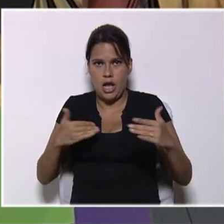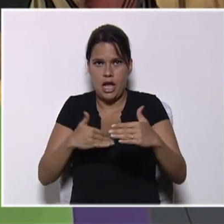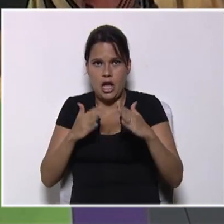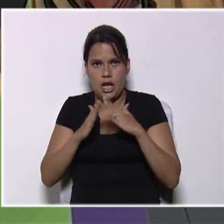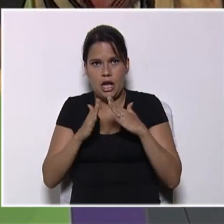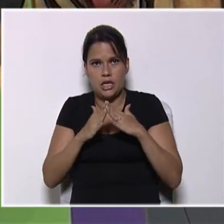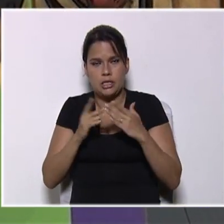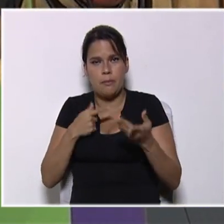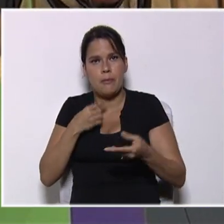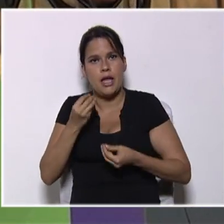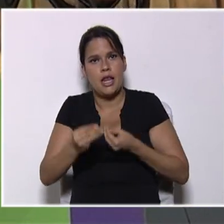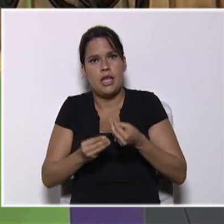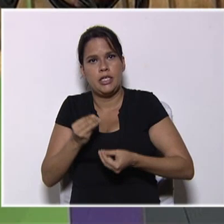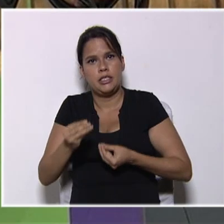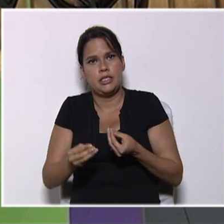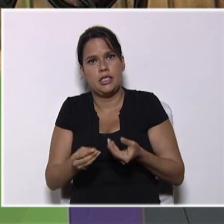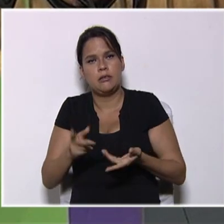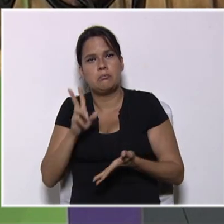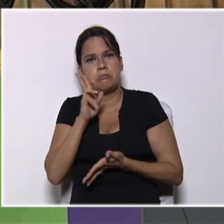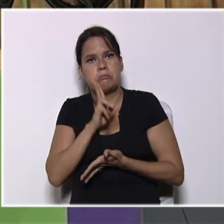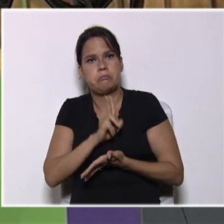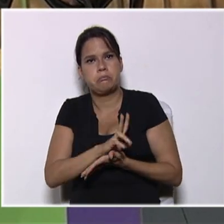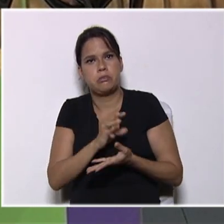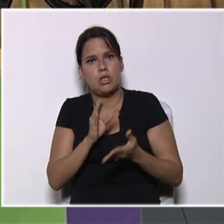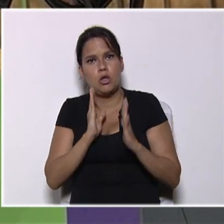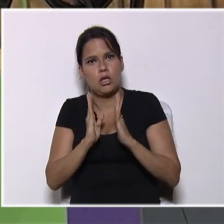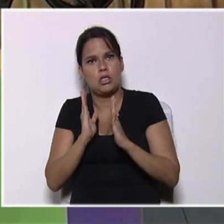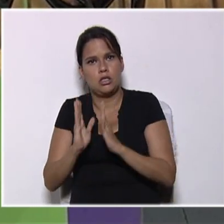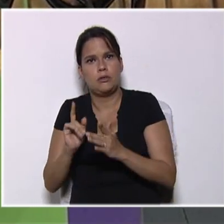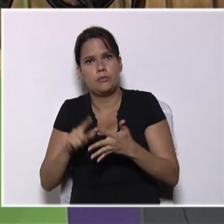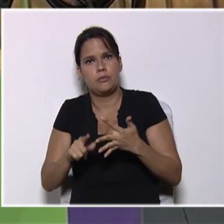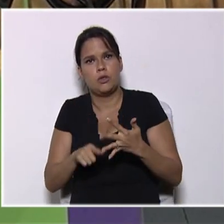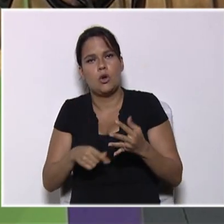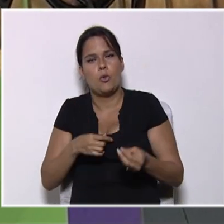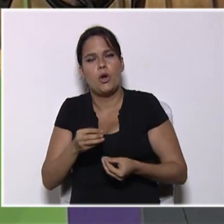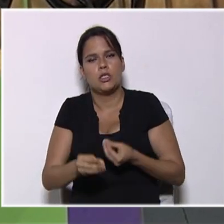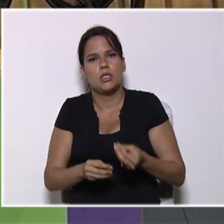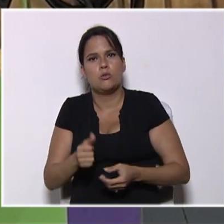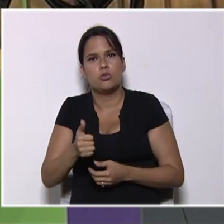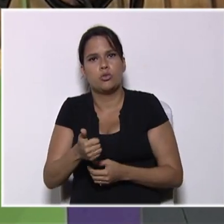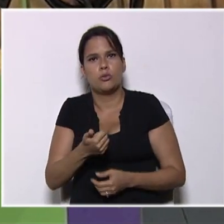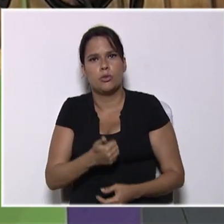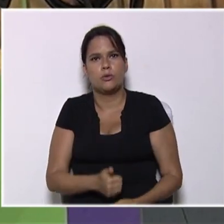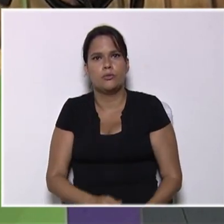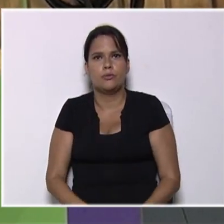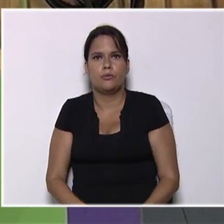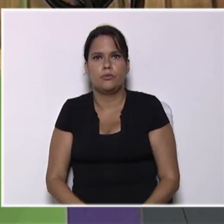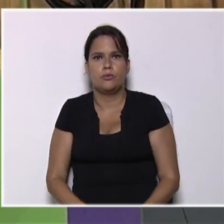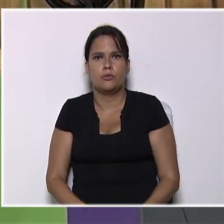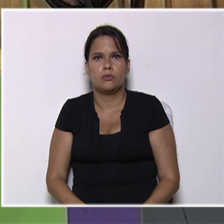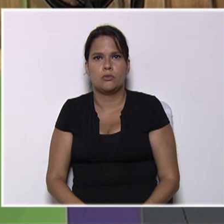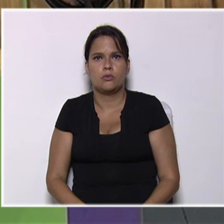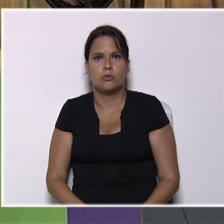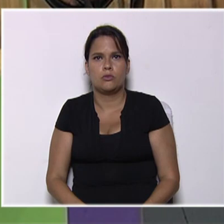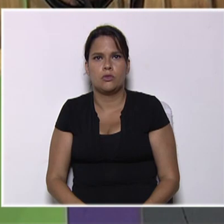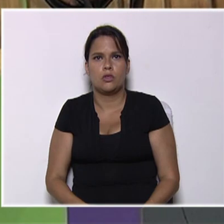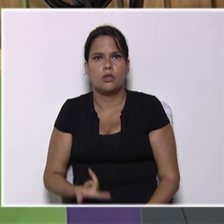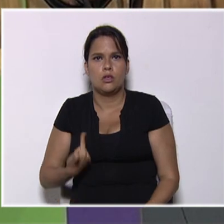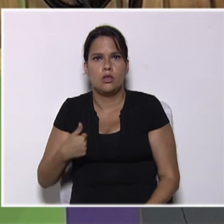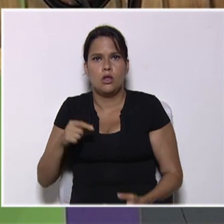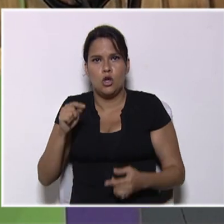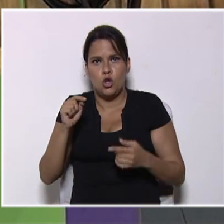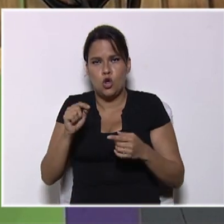para realizar mantenimiento, entonces me va a permitir hacerlo mucho mejor. En este caso yo tengo una primera etapa que serían los